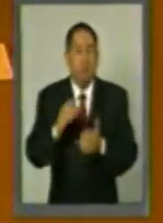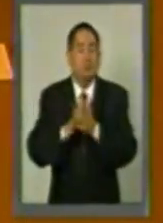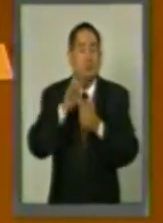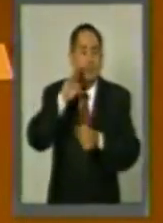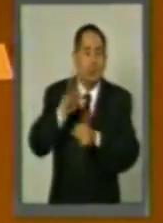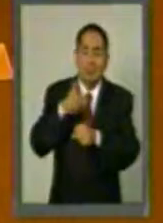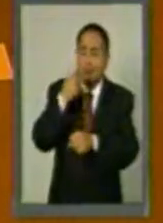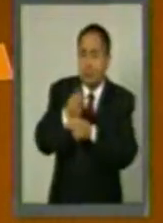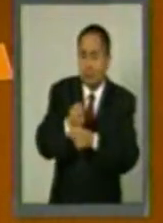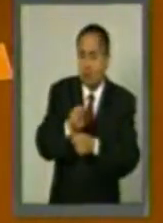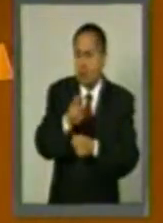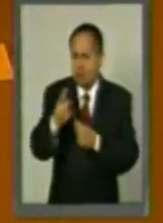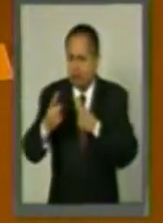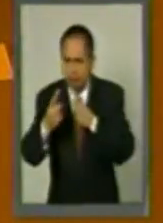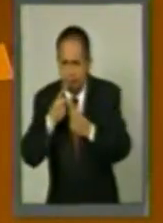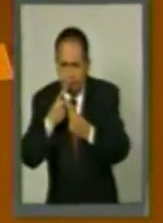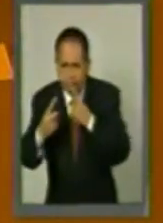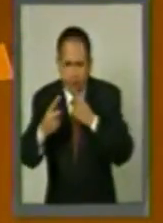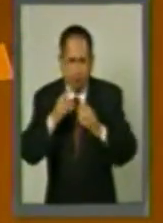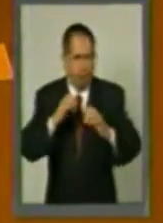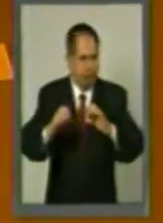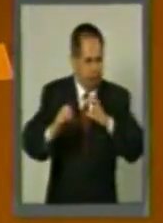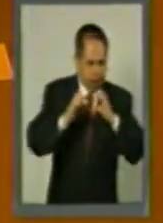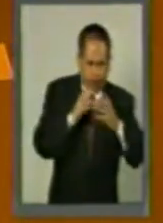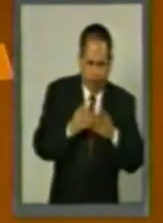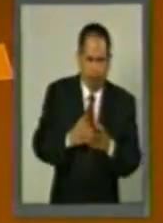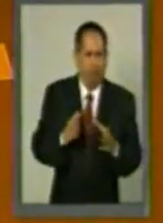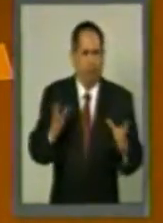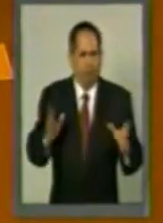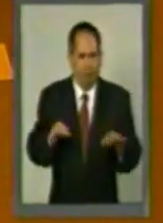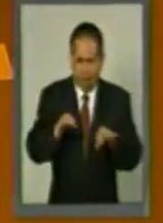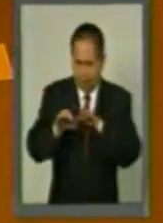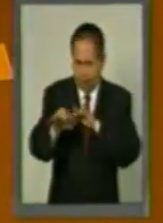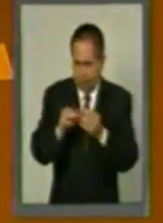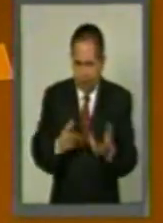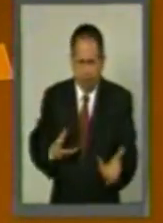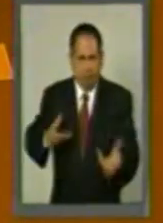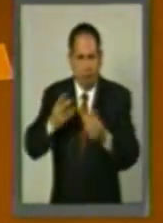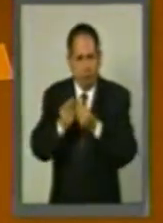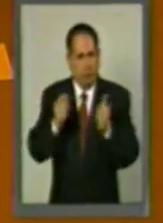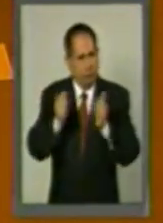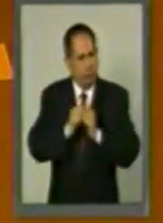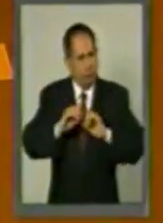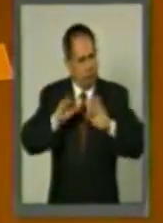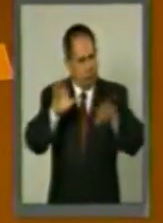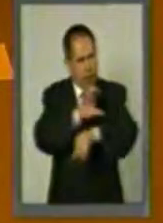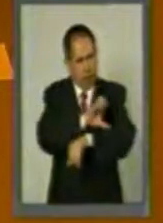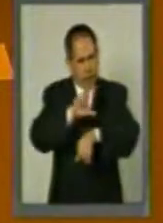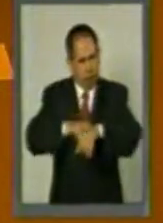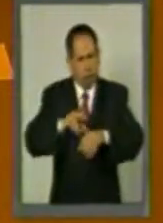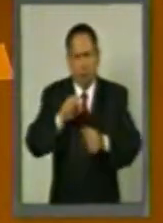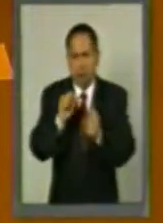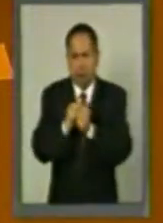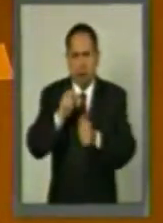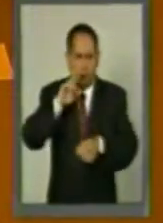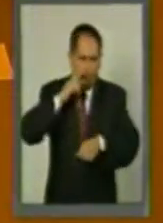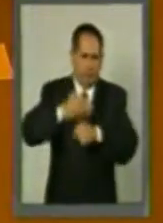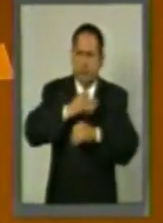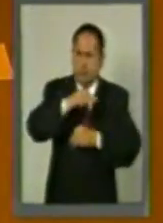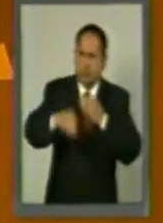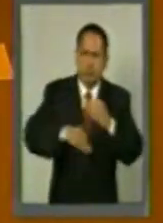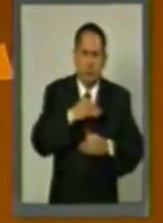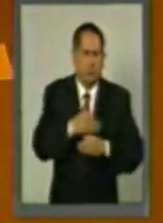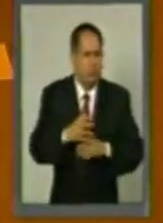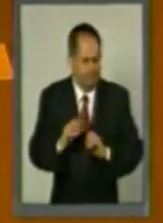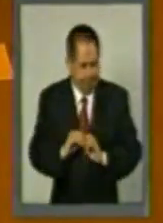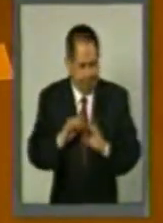voluntad de diálogo, la disposición de trabajar de manera coordinada y corresponsable con todos y